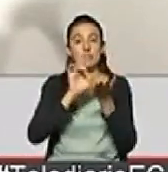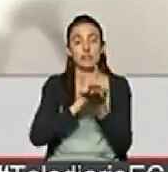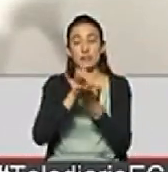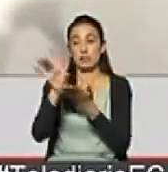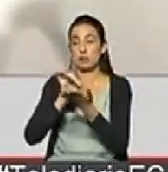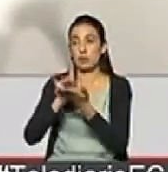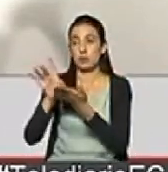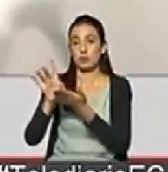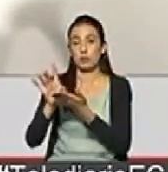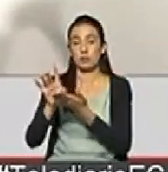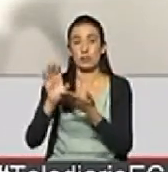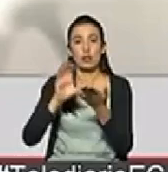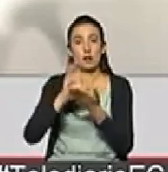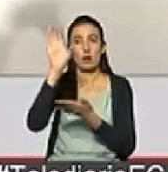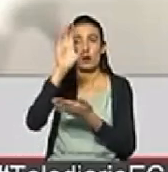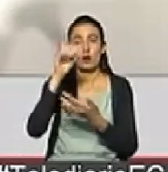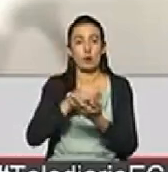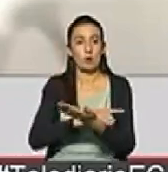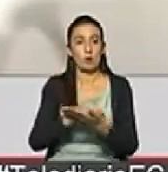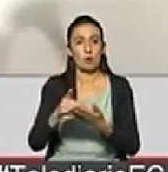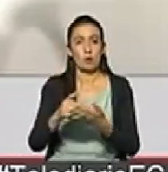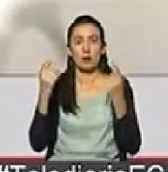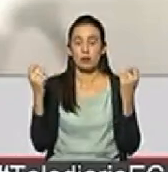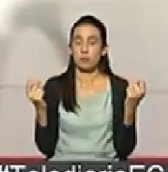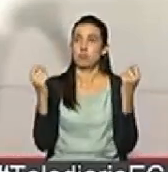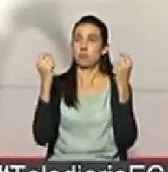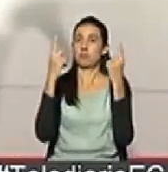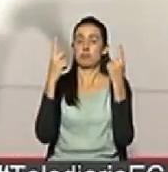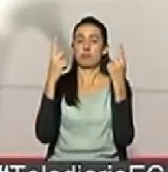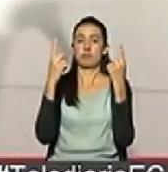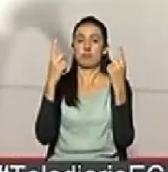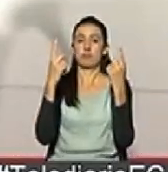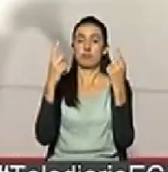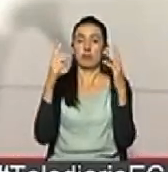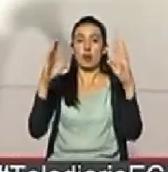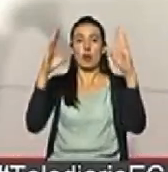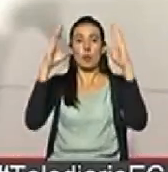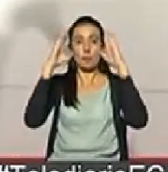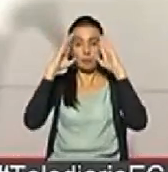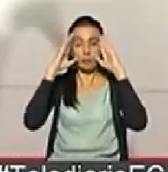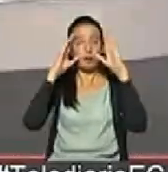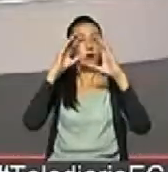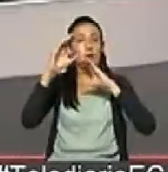solo primer curso, en cuestión de semanas. Entonces acaparaba su atención y